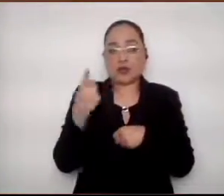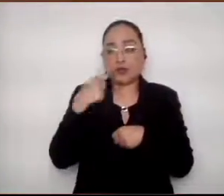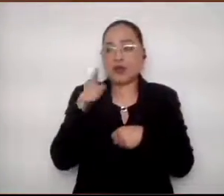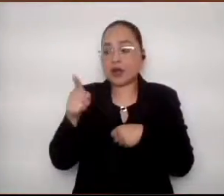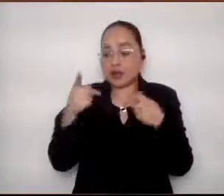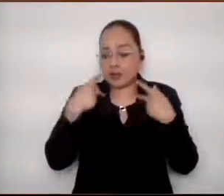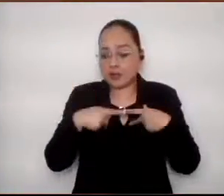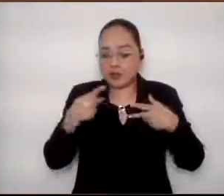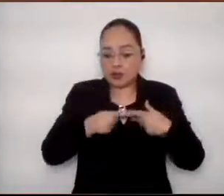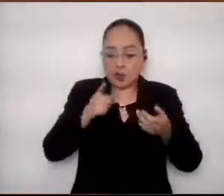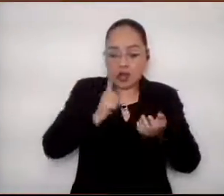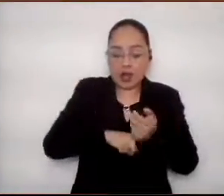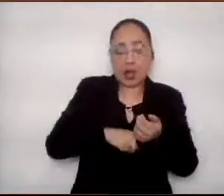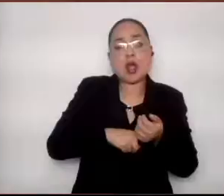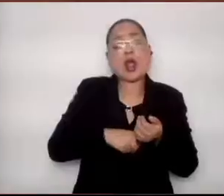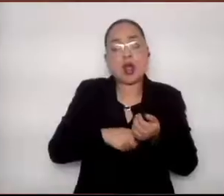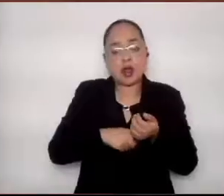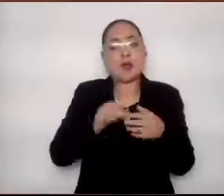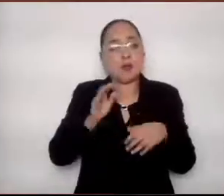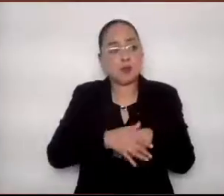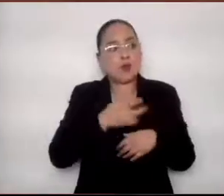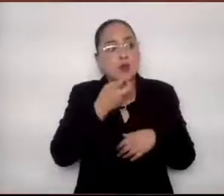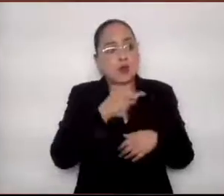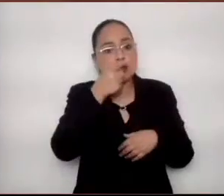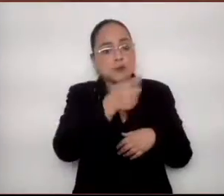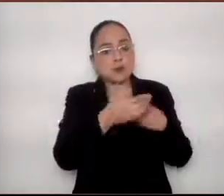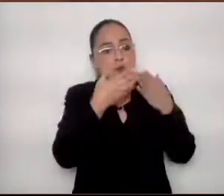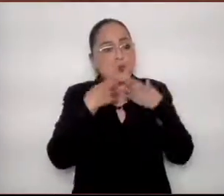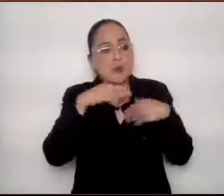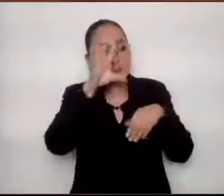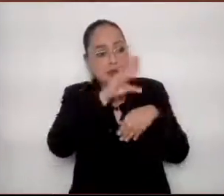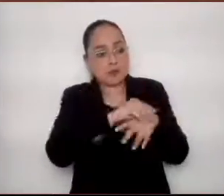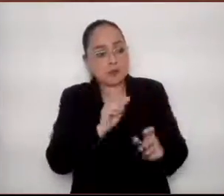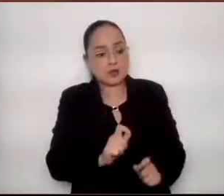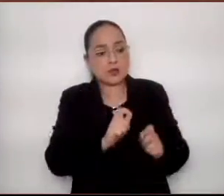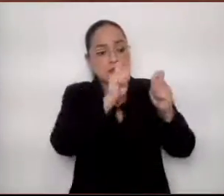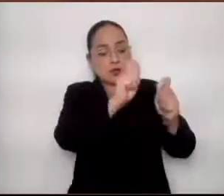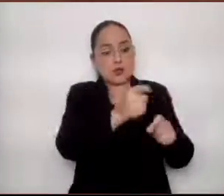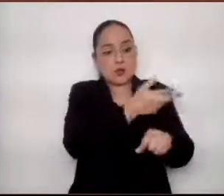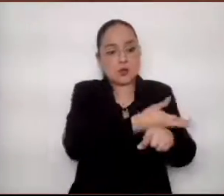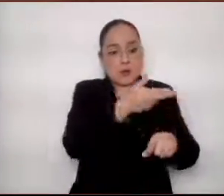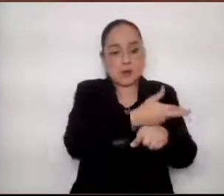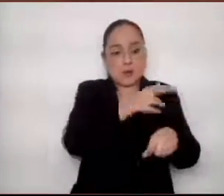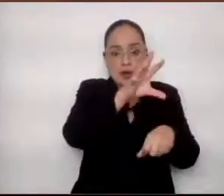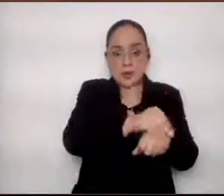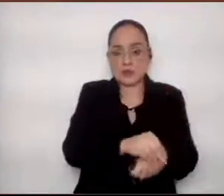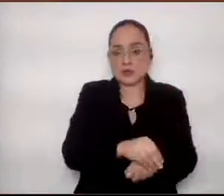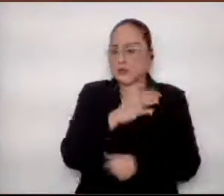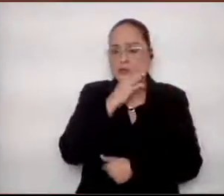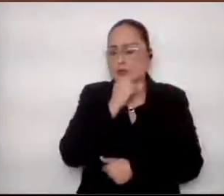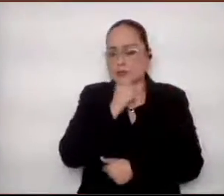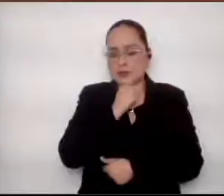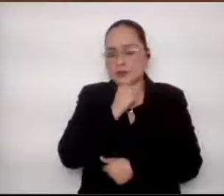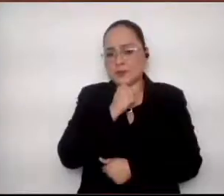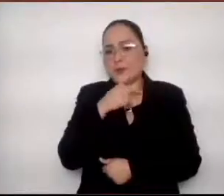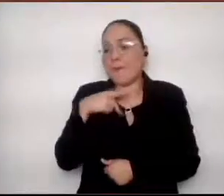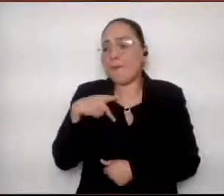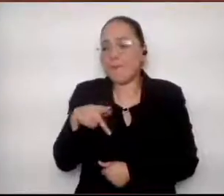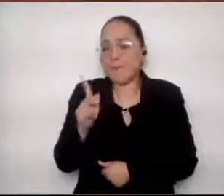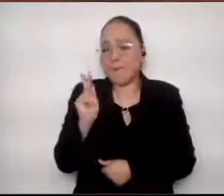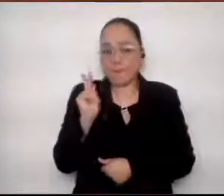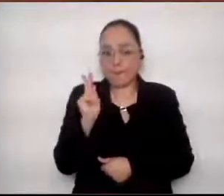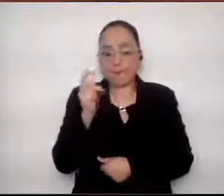usuarios, por lo que no se tiene autorizado su concesionamiento. Sin embargo, fíjense,